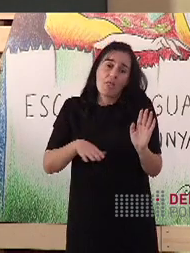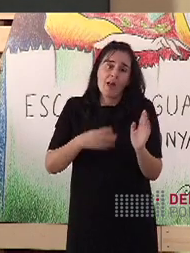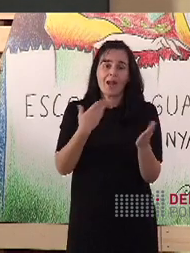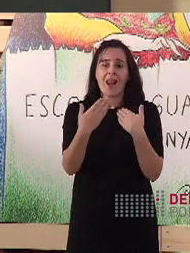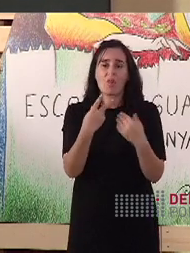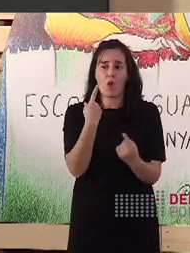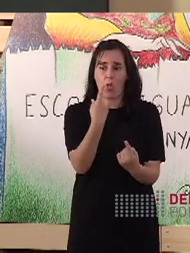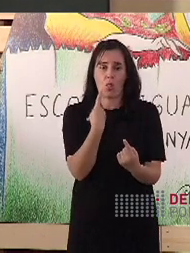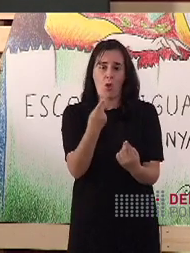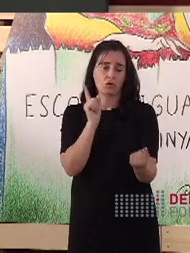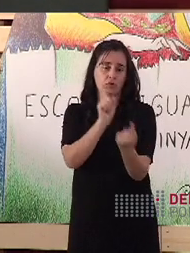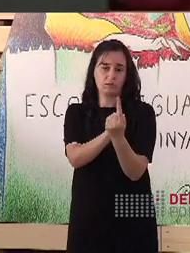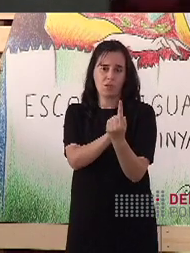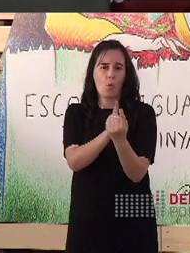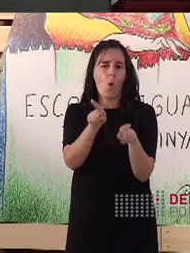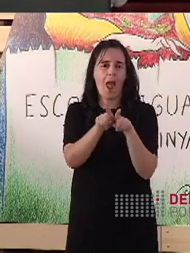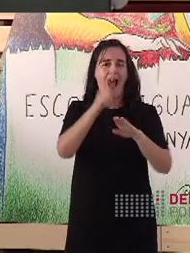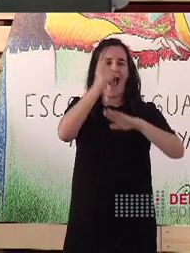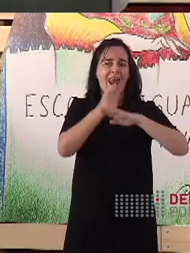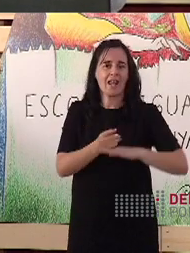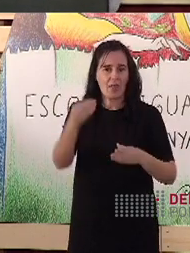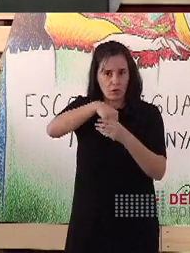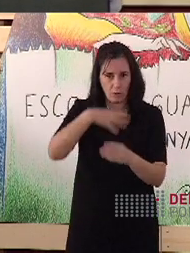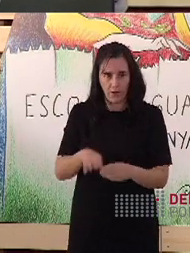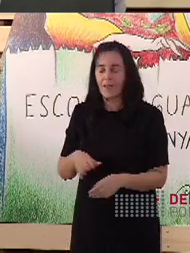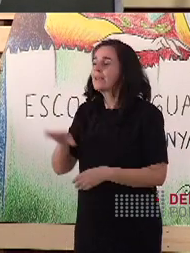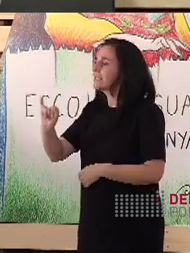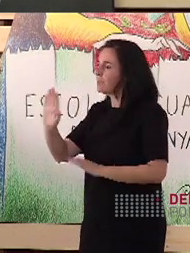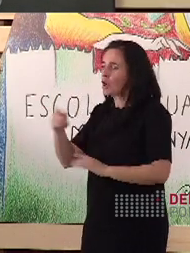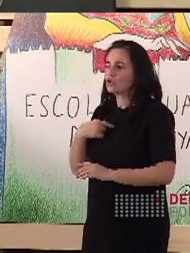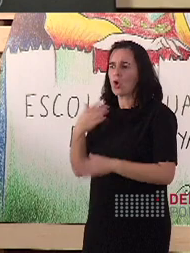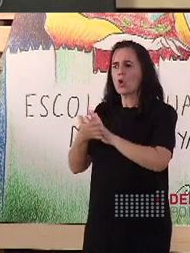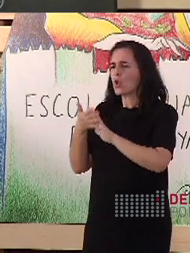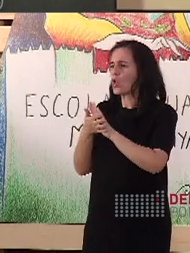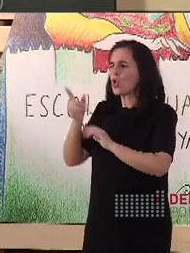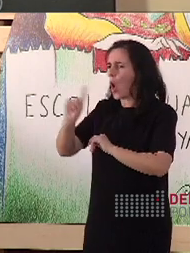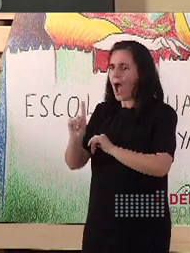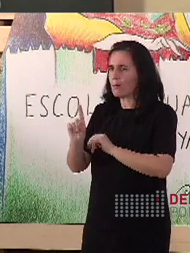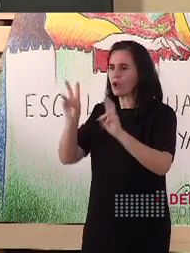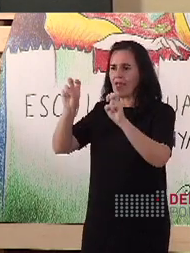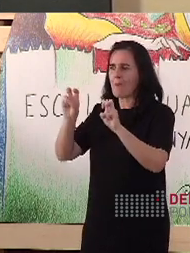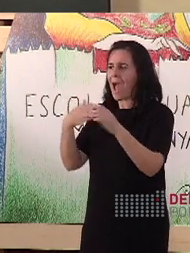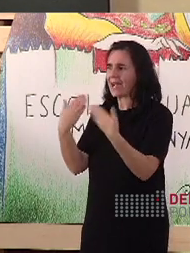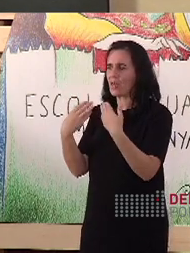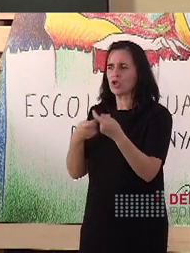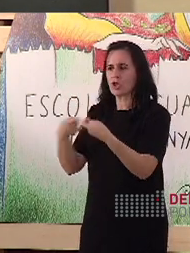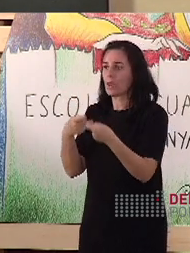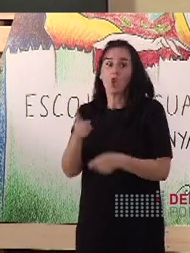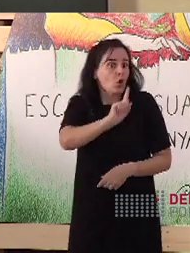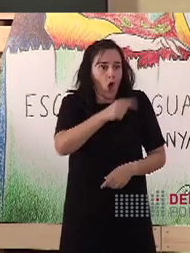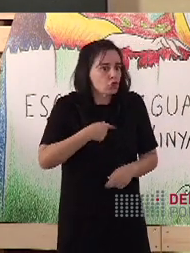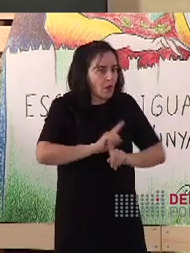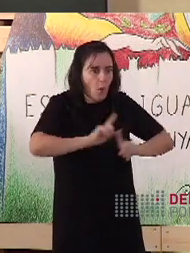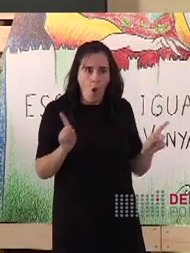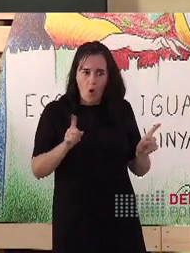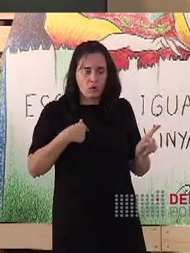sea, si entendemos, fijaros, si compramos... Pero no te hablo de relaciones comerciales. No. Yo tampoco. Yo no estoy hablando ahora.